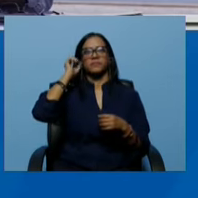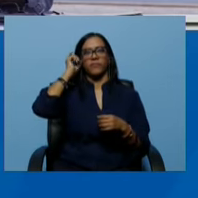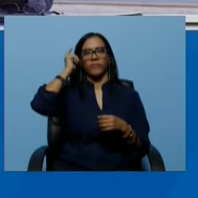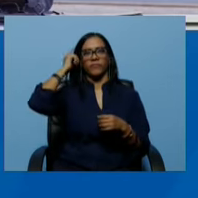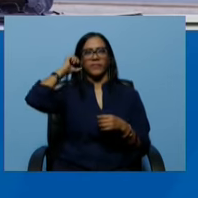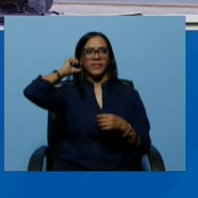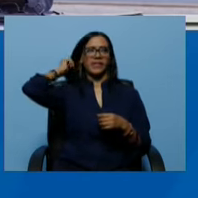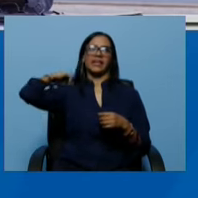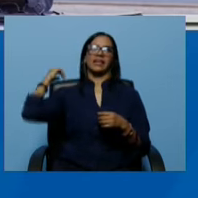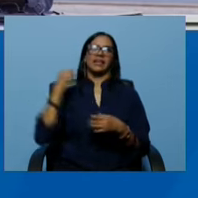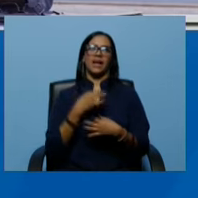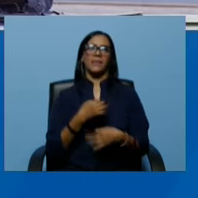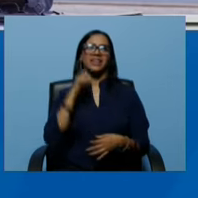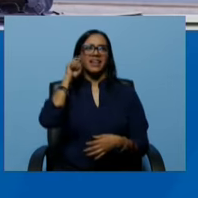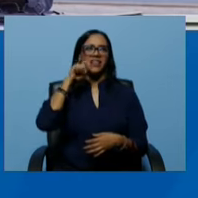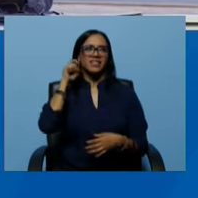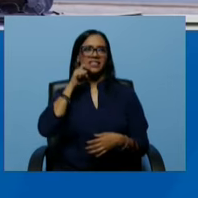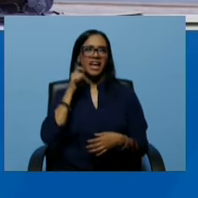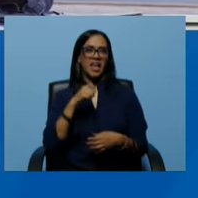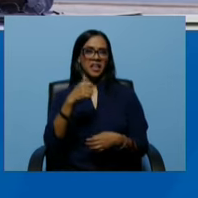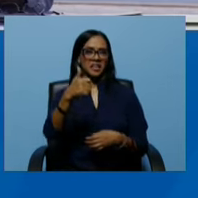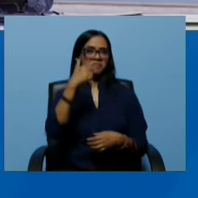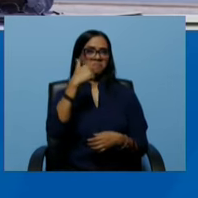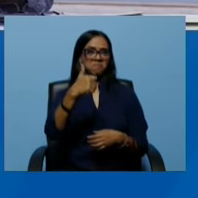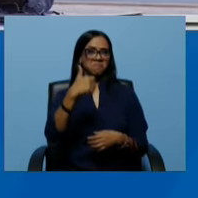muy bien esa camisa rosada, te luce.